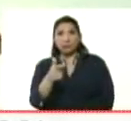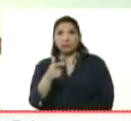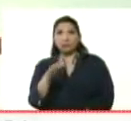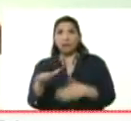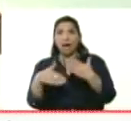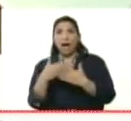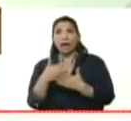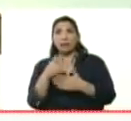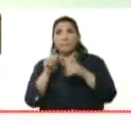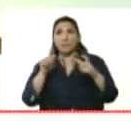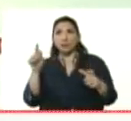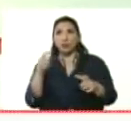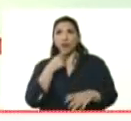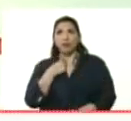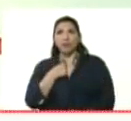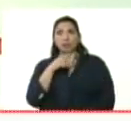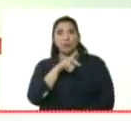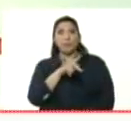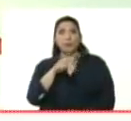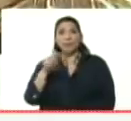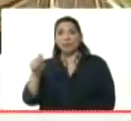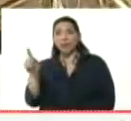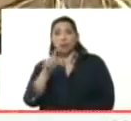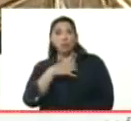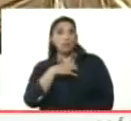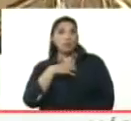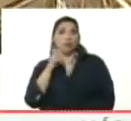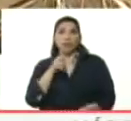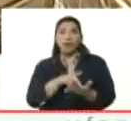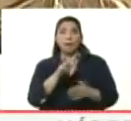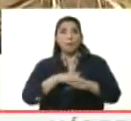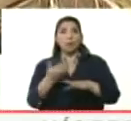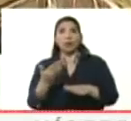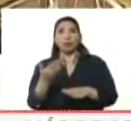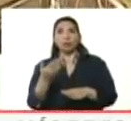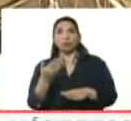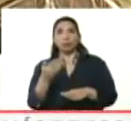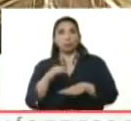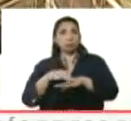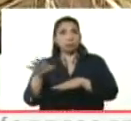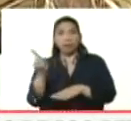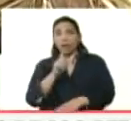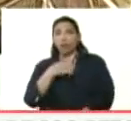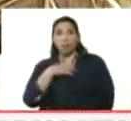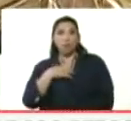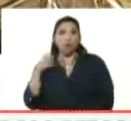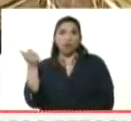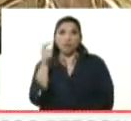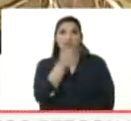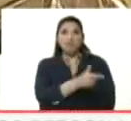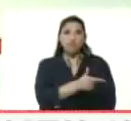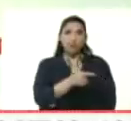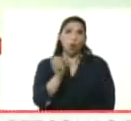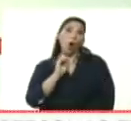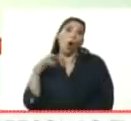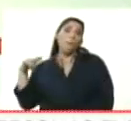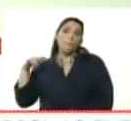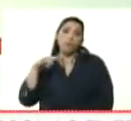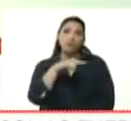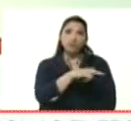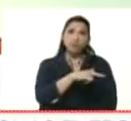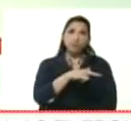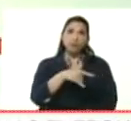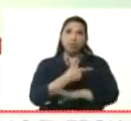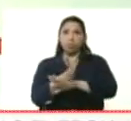gente que nos había dicho el PPT no pudo llegar porque no los dejan, pues, viajar, no los dejan montar en los aviones. Retardan